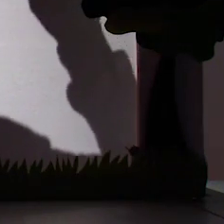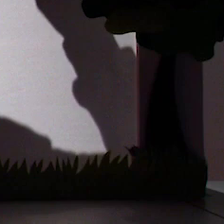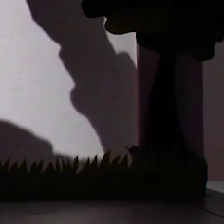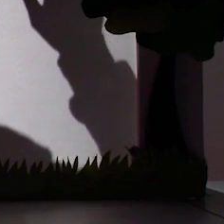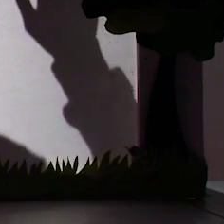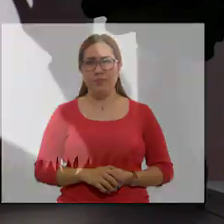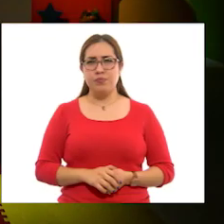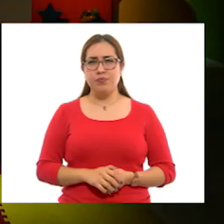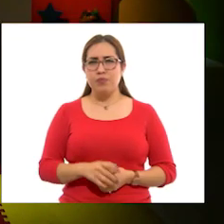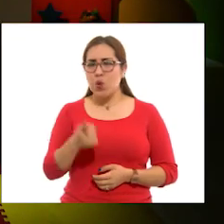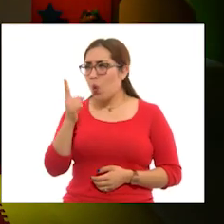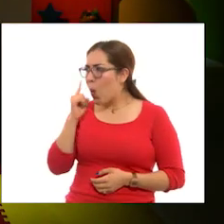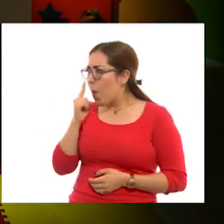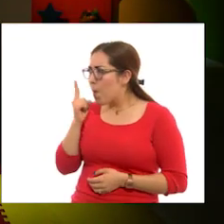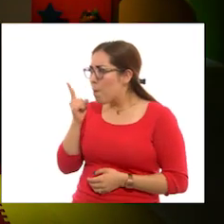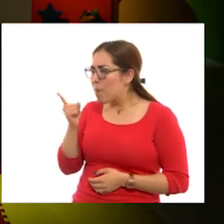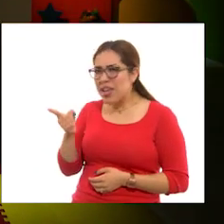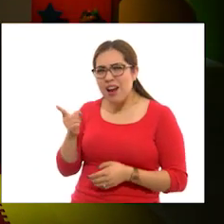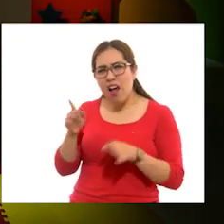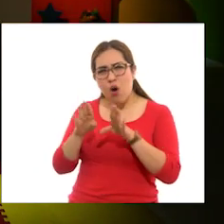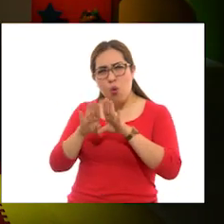Observen su silueta.